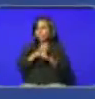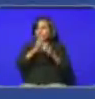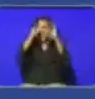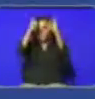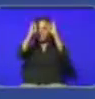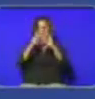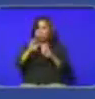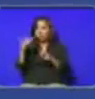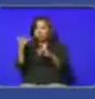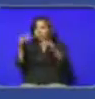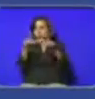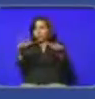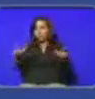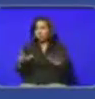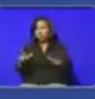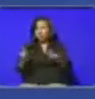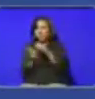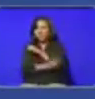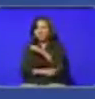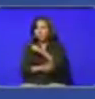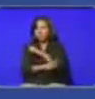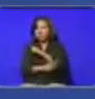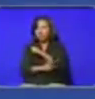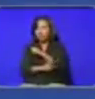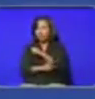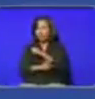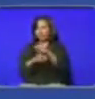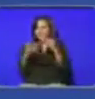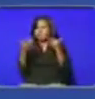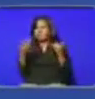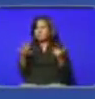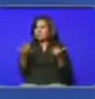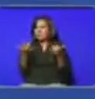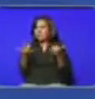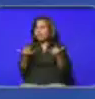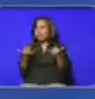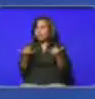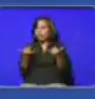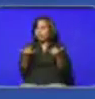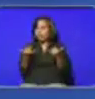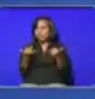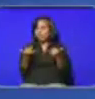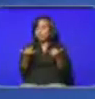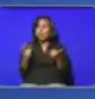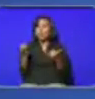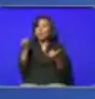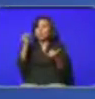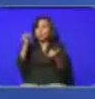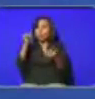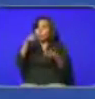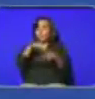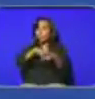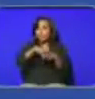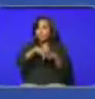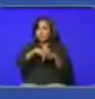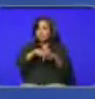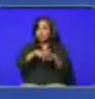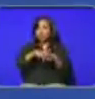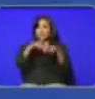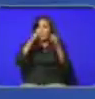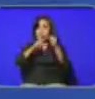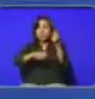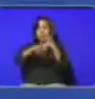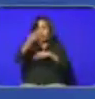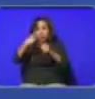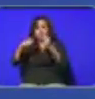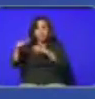país. Ahora, no existe en este momento ninguna limitación para que un joven del interior pueda aplicar a el ITSE. Está ubicado en